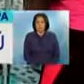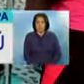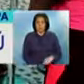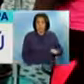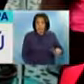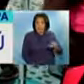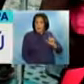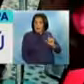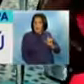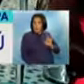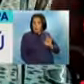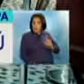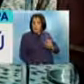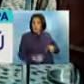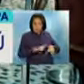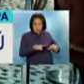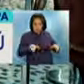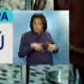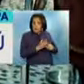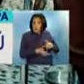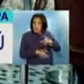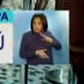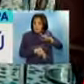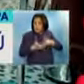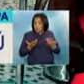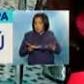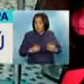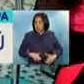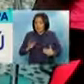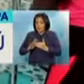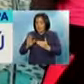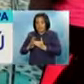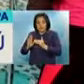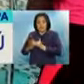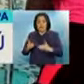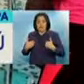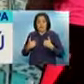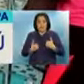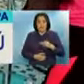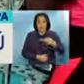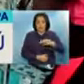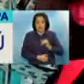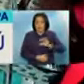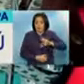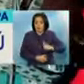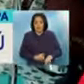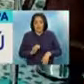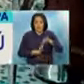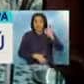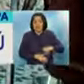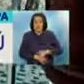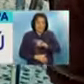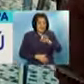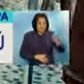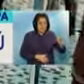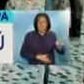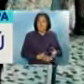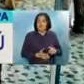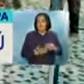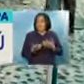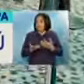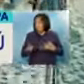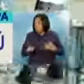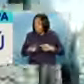El acuario más grande del país está en el zoológico de Huachipa y hasta acá hemos venido. Más de 100 especies marinas, todo al alcance de usted y su